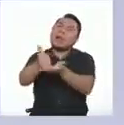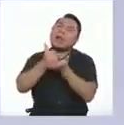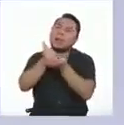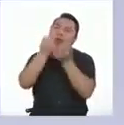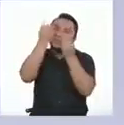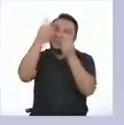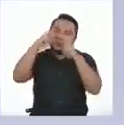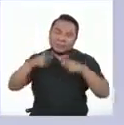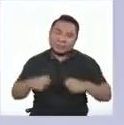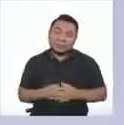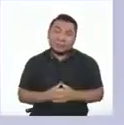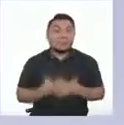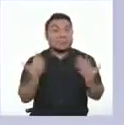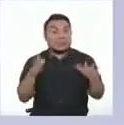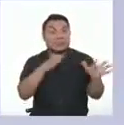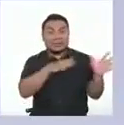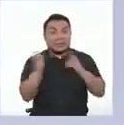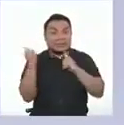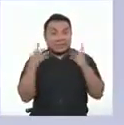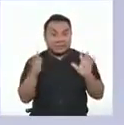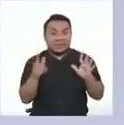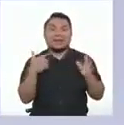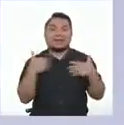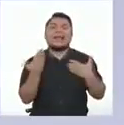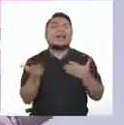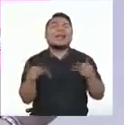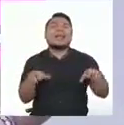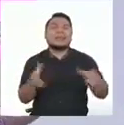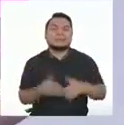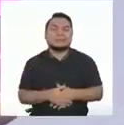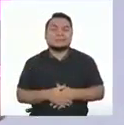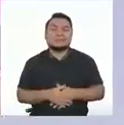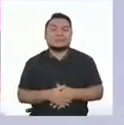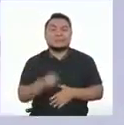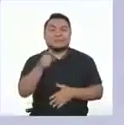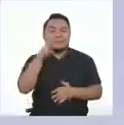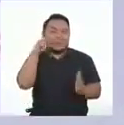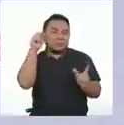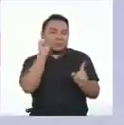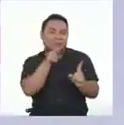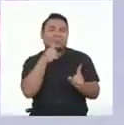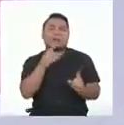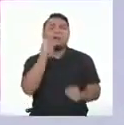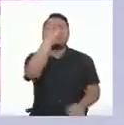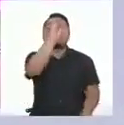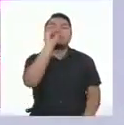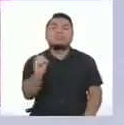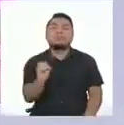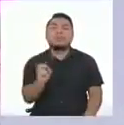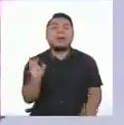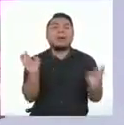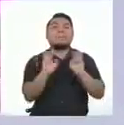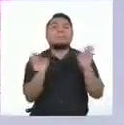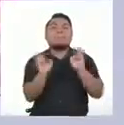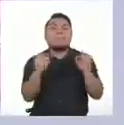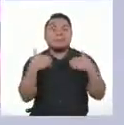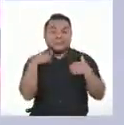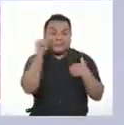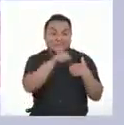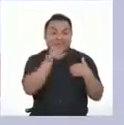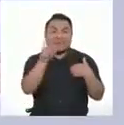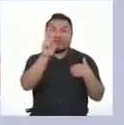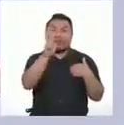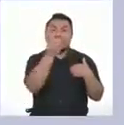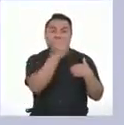esa información. Una vez que la tengan, hagan lo siguiente. Identifiquen el porcentaje de proteína que tengan